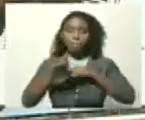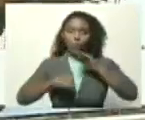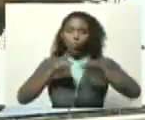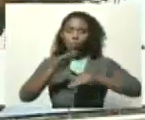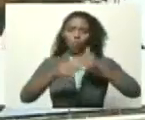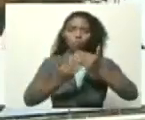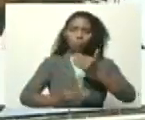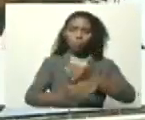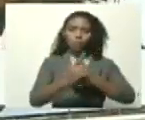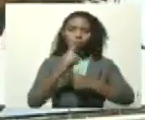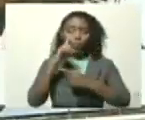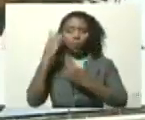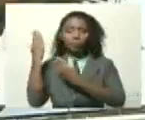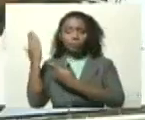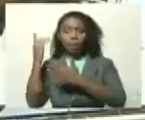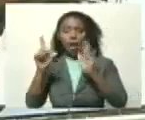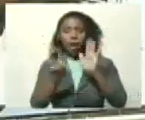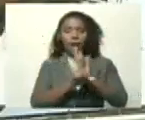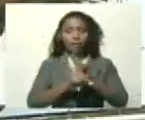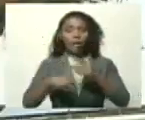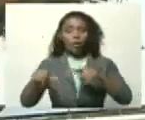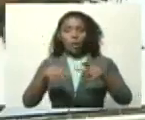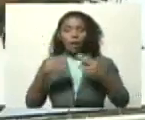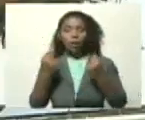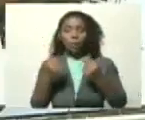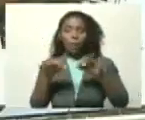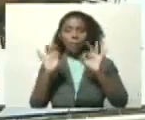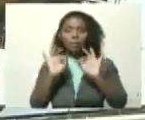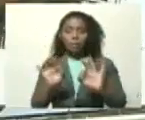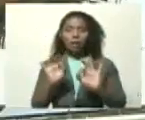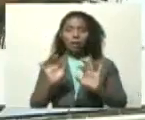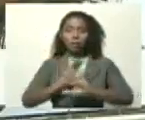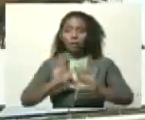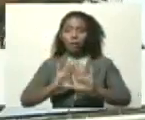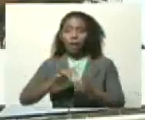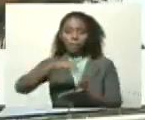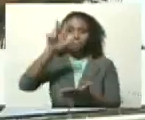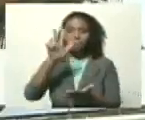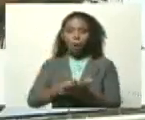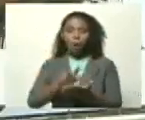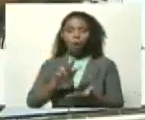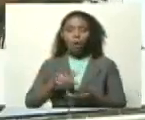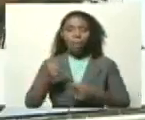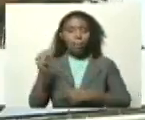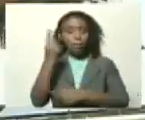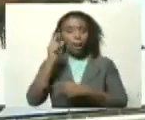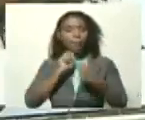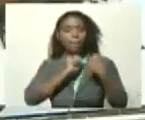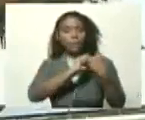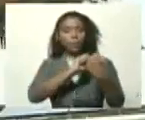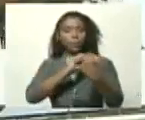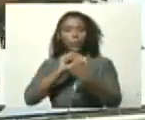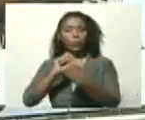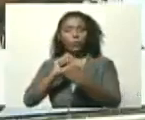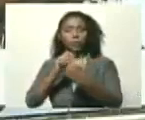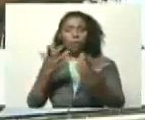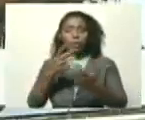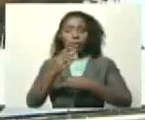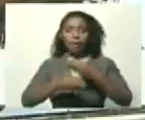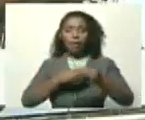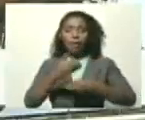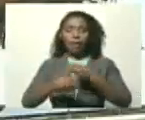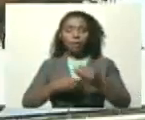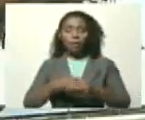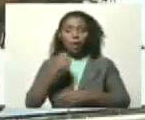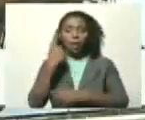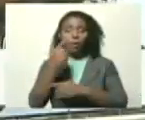de ellas es precisamente la Ley de Zonas Económicas Especiales, que ya ha sido aprobada en primera discusión, que ha sido sometida a